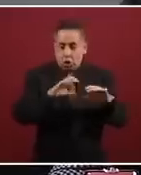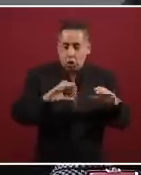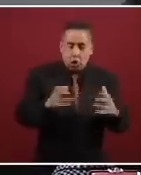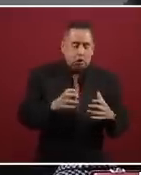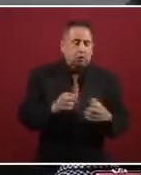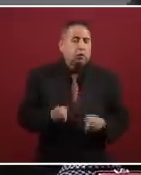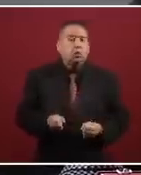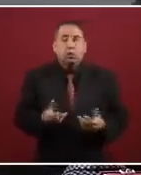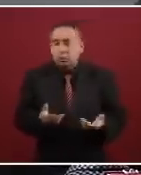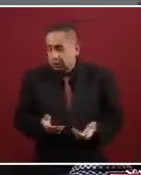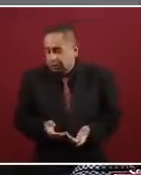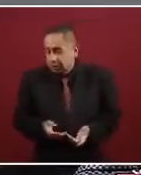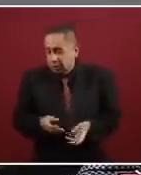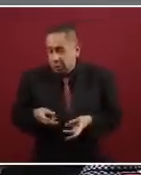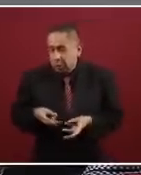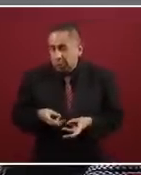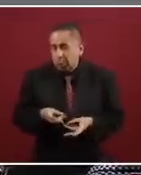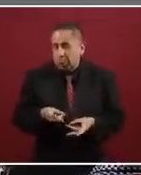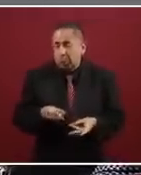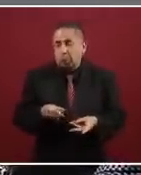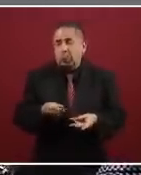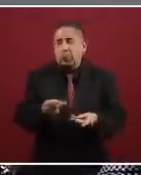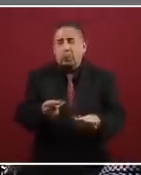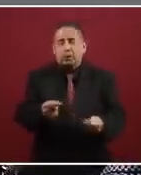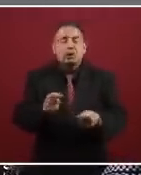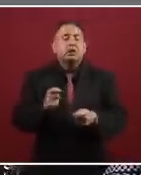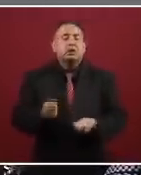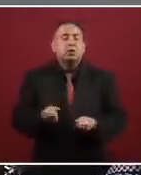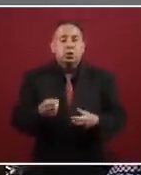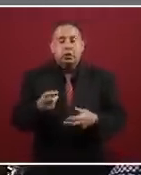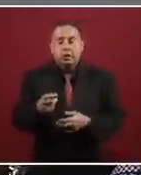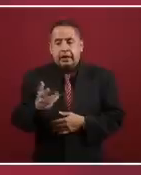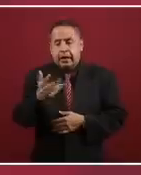pues se destinaban de